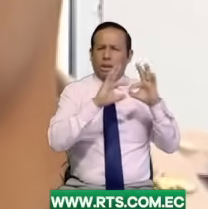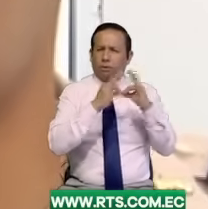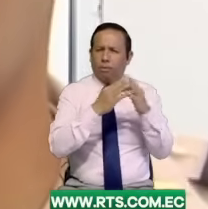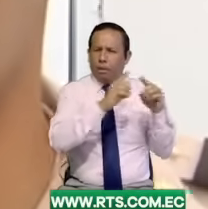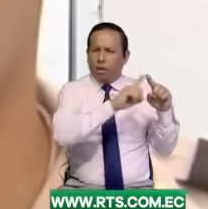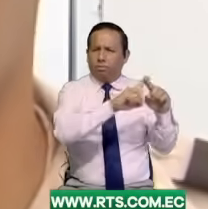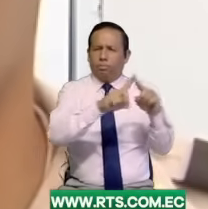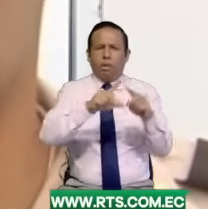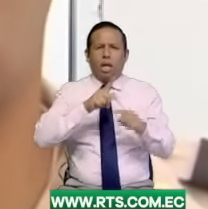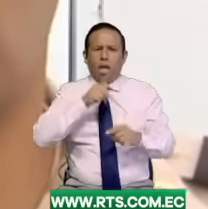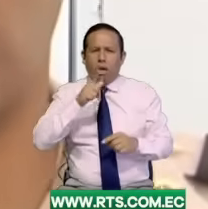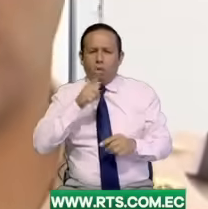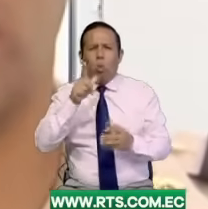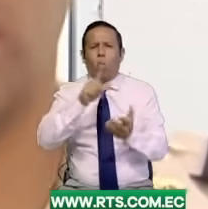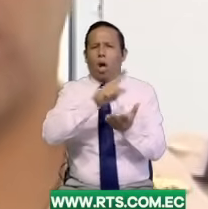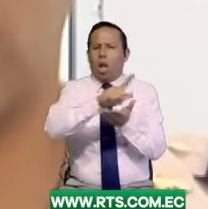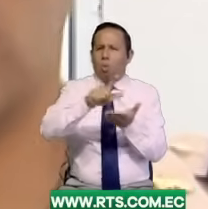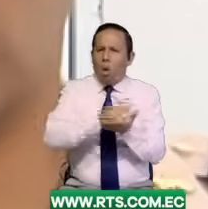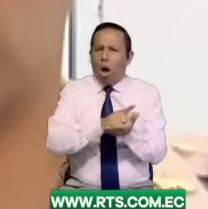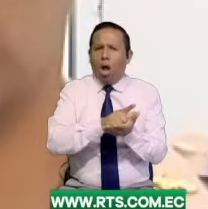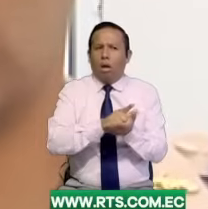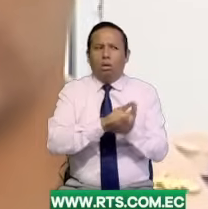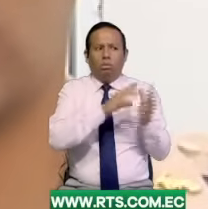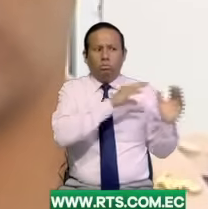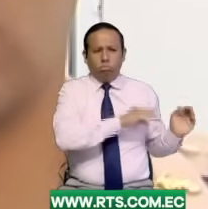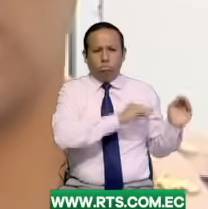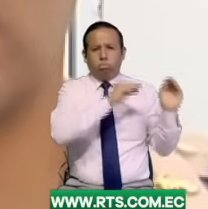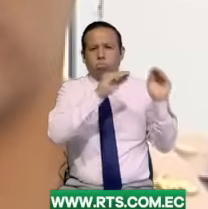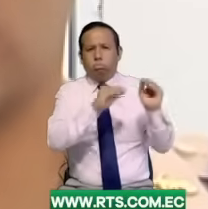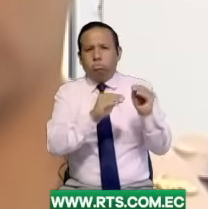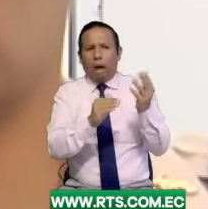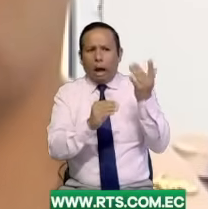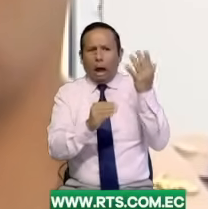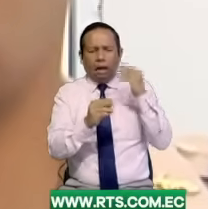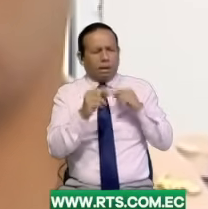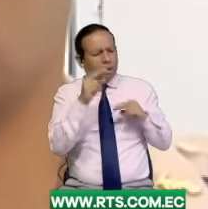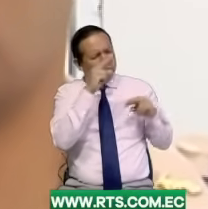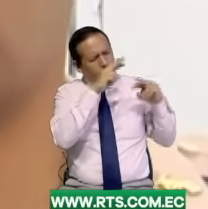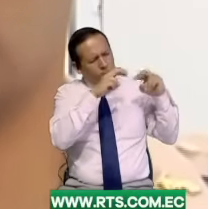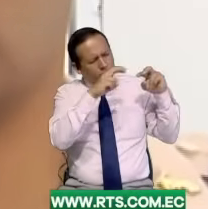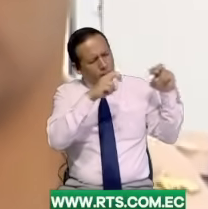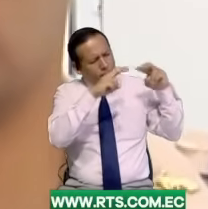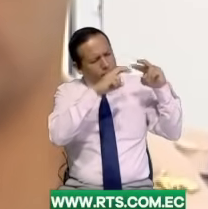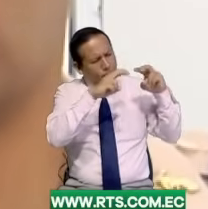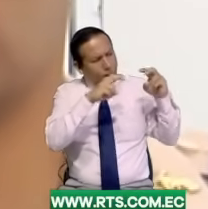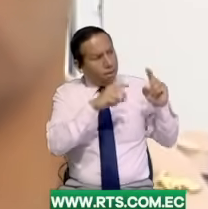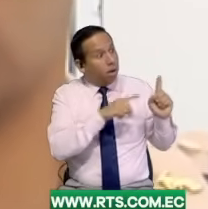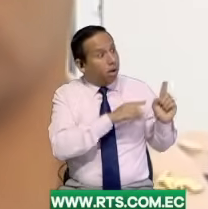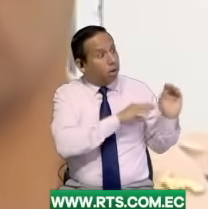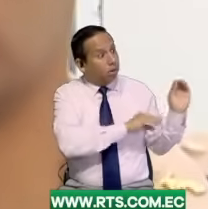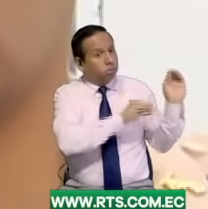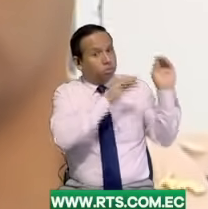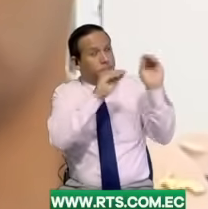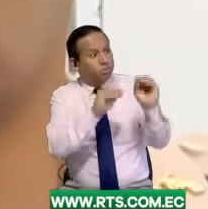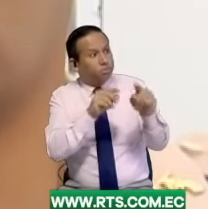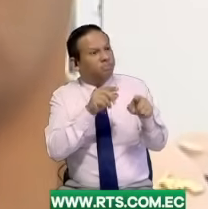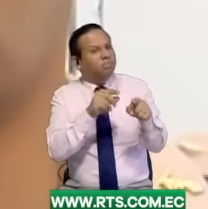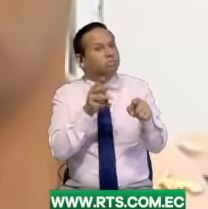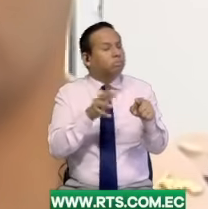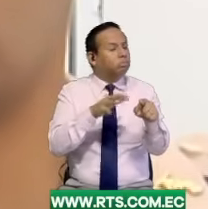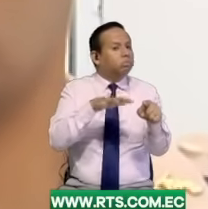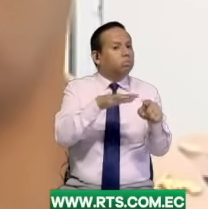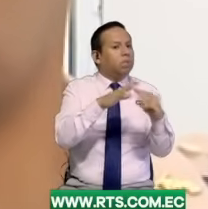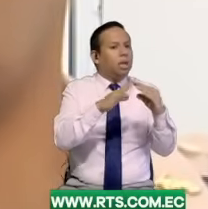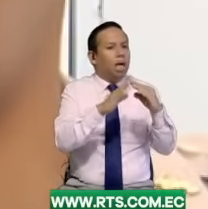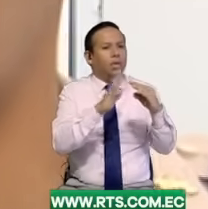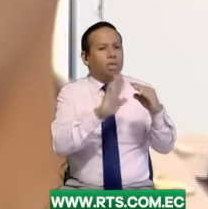La Tacunga, Lago Agrio. Pero luego de las últimas diligencias que nosotros realizamos, se pudo determinar que el ciudadano estaba escondido en el